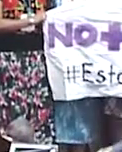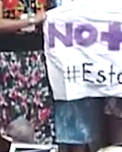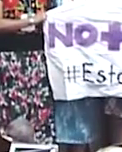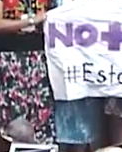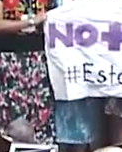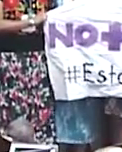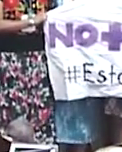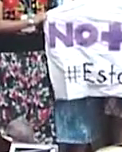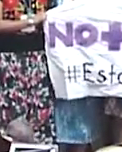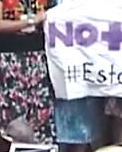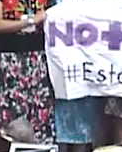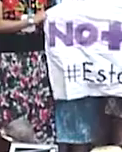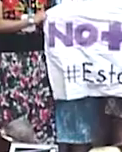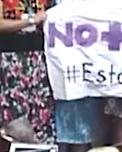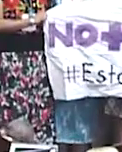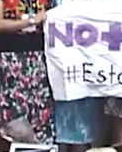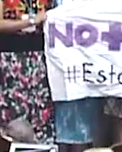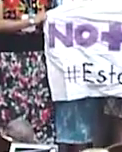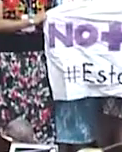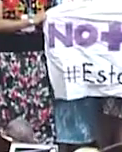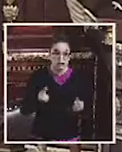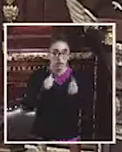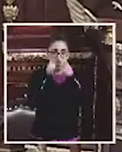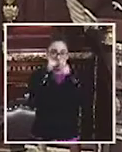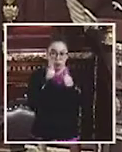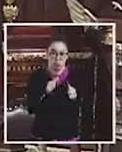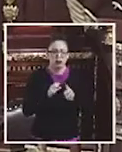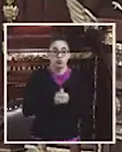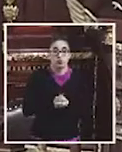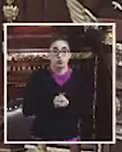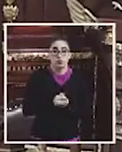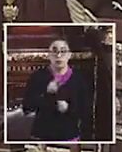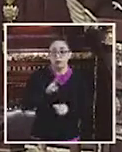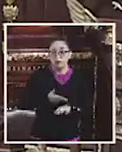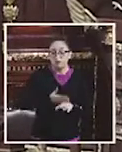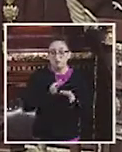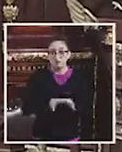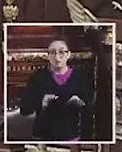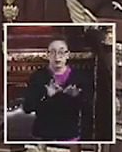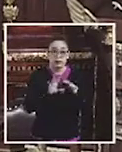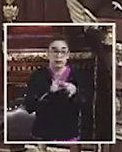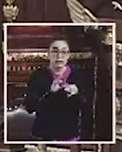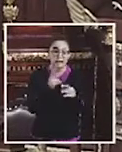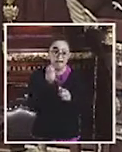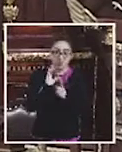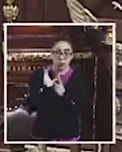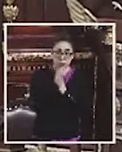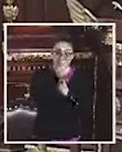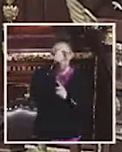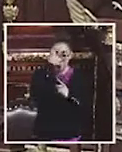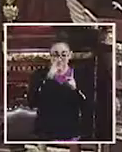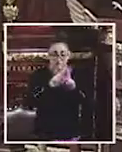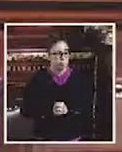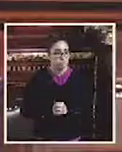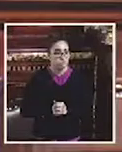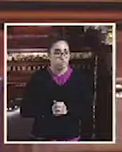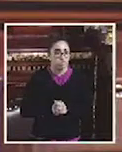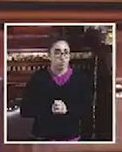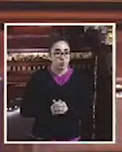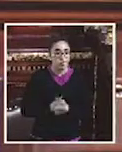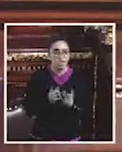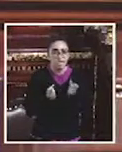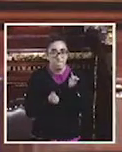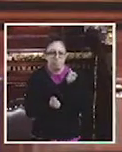la erradicación de las violencias. Adriana Duarte, representante del grupo parlamentario Margaret Thatcher,